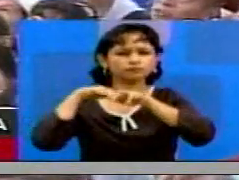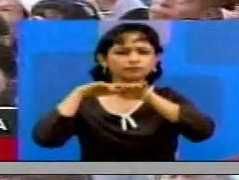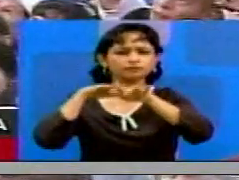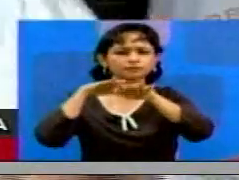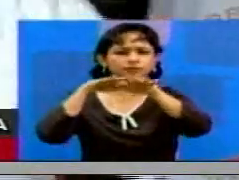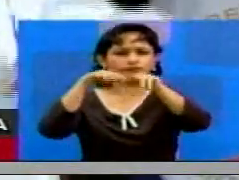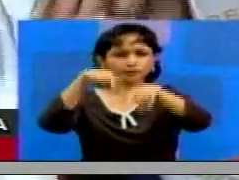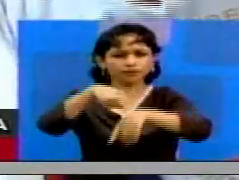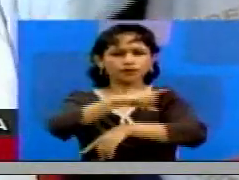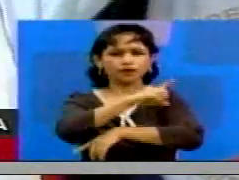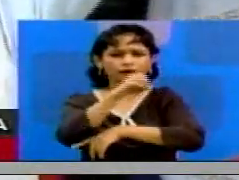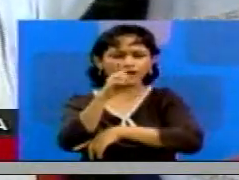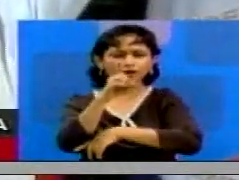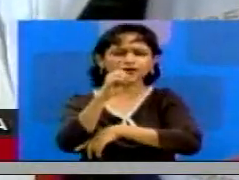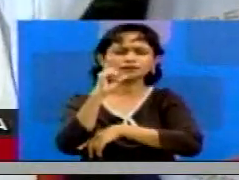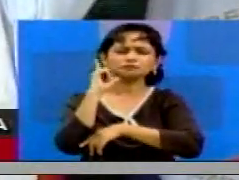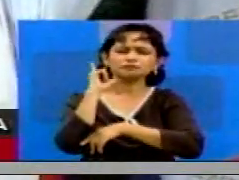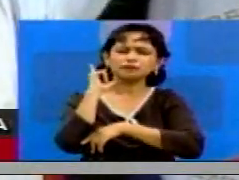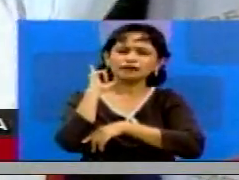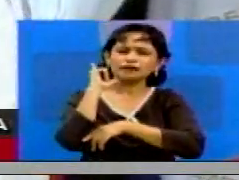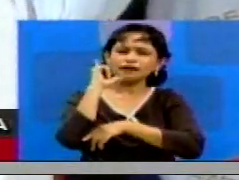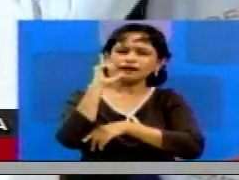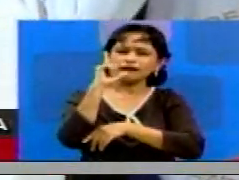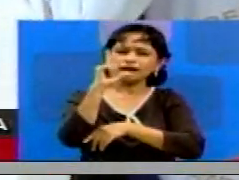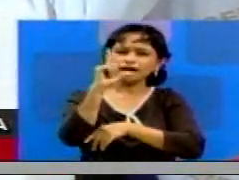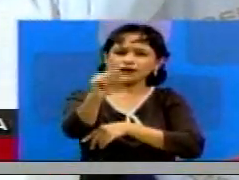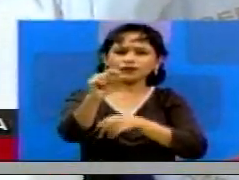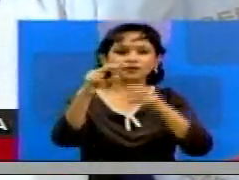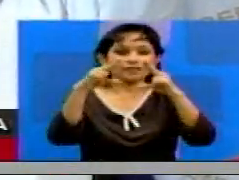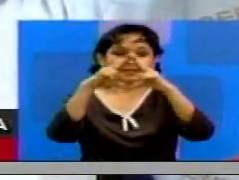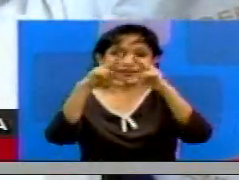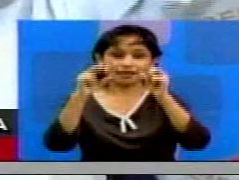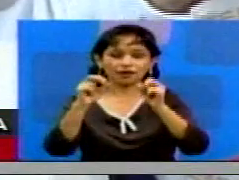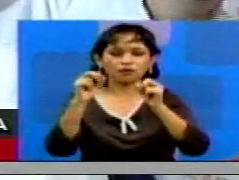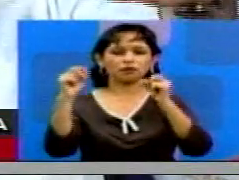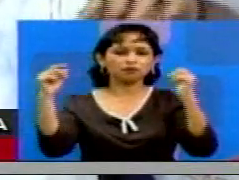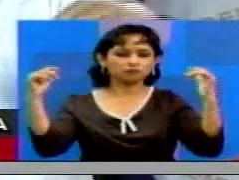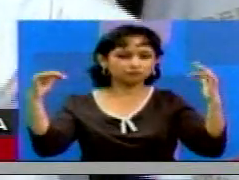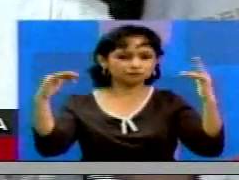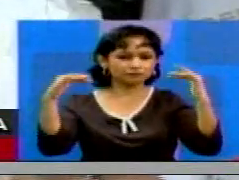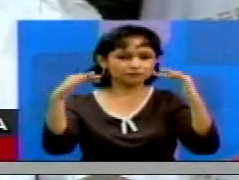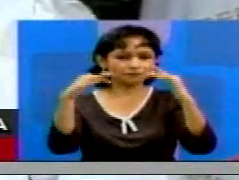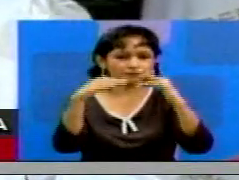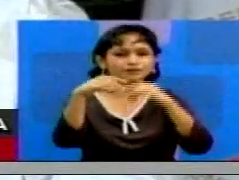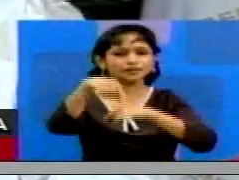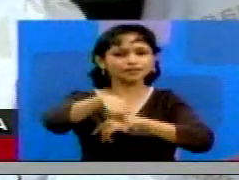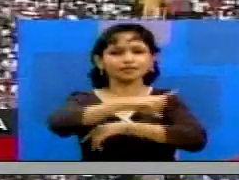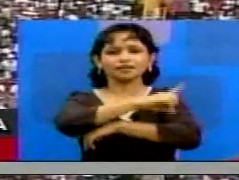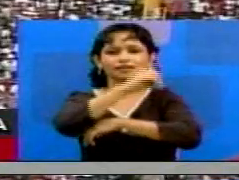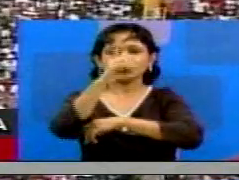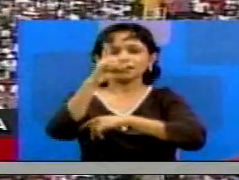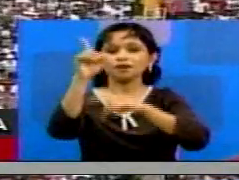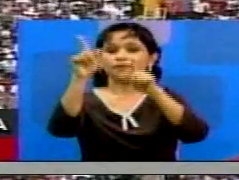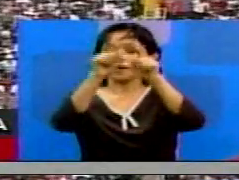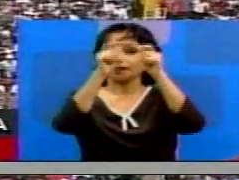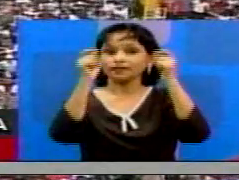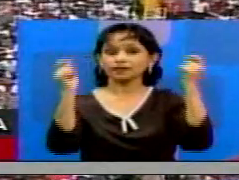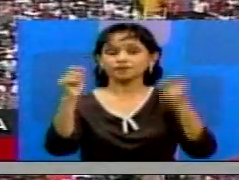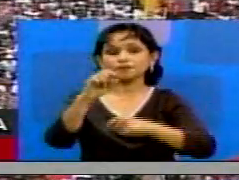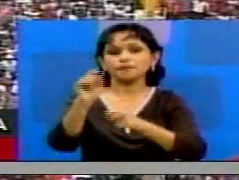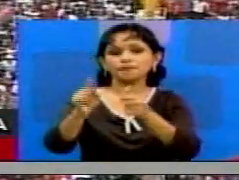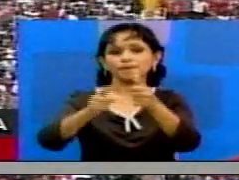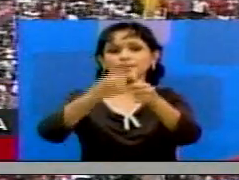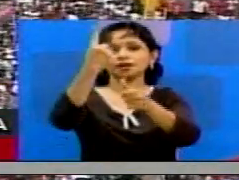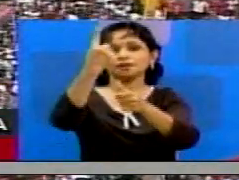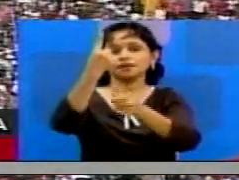desde los más alejados rincones de nuestro país este día. para conmemorar el primero de mayo.